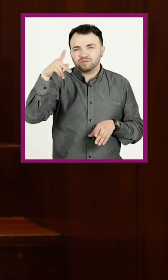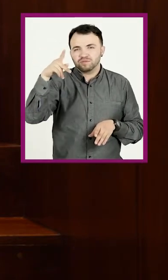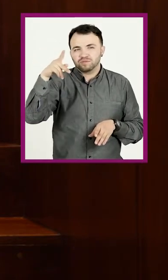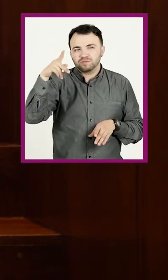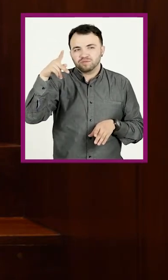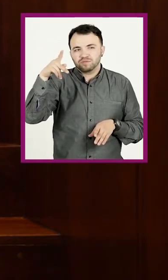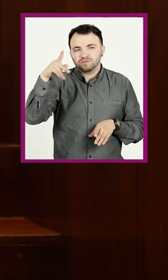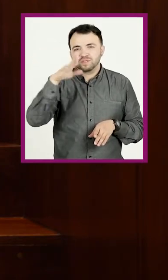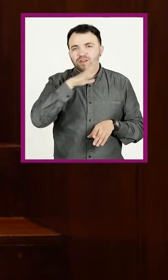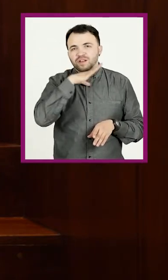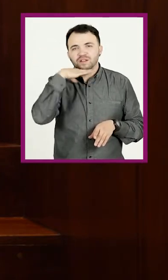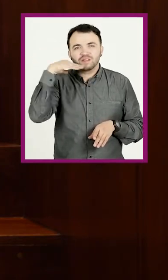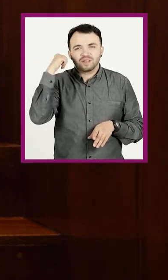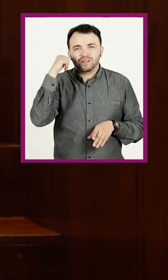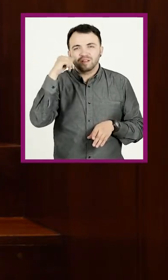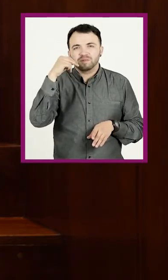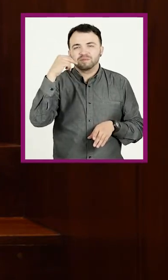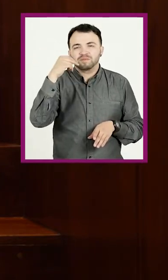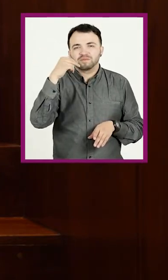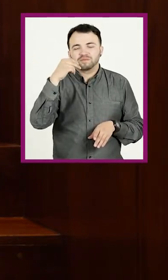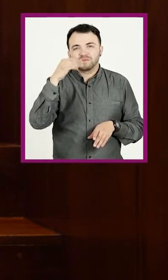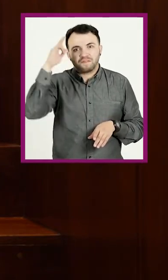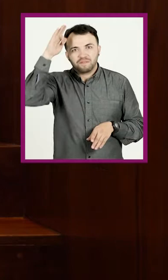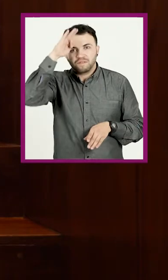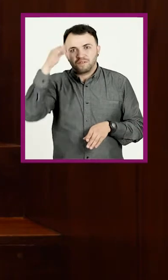Friedrich Nietzsche.